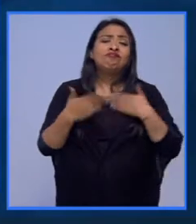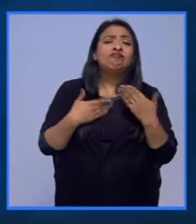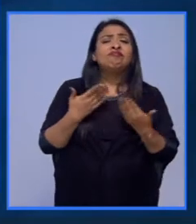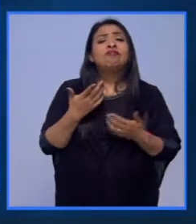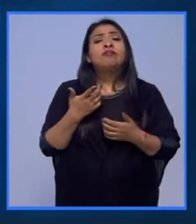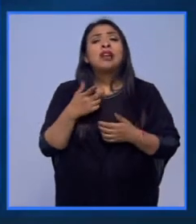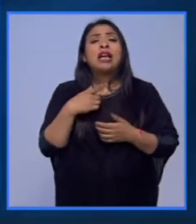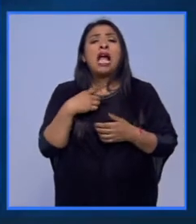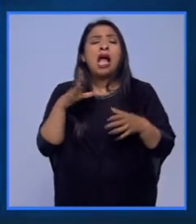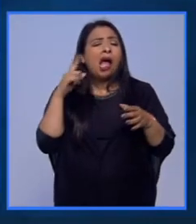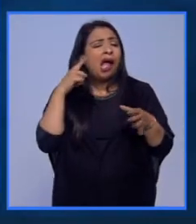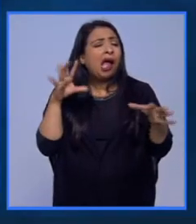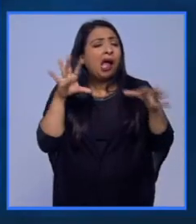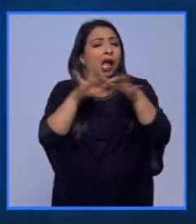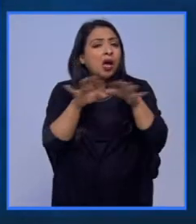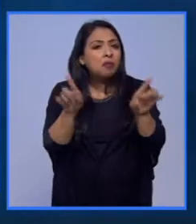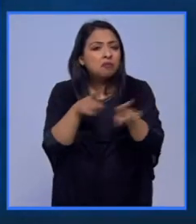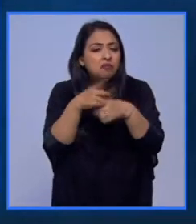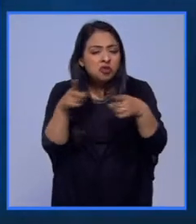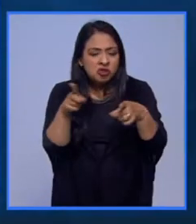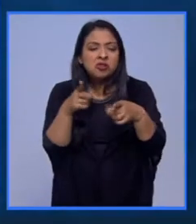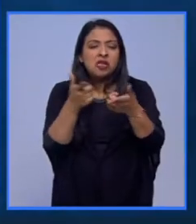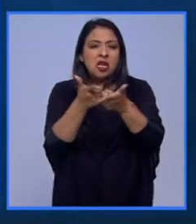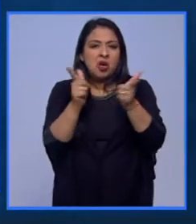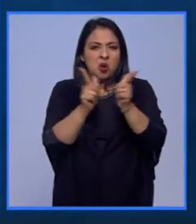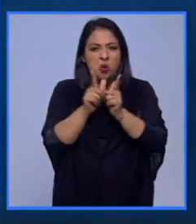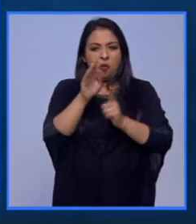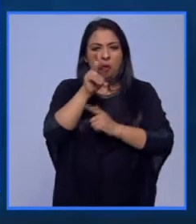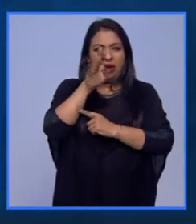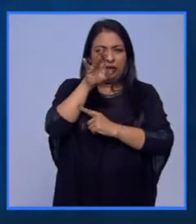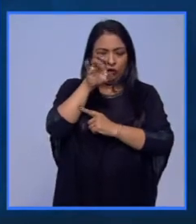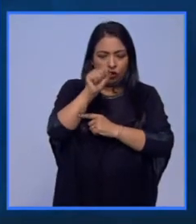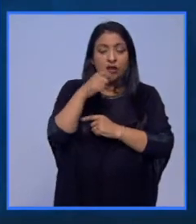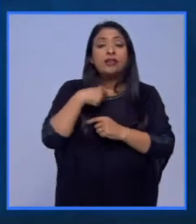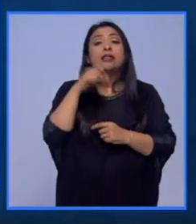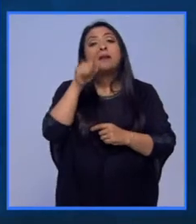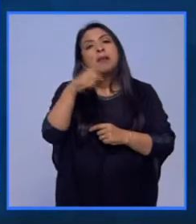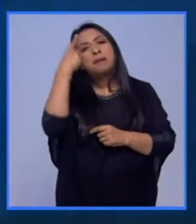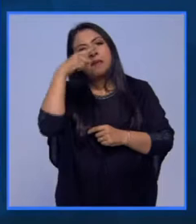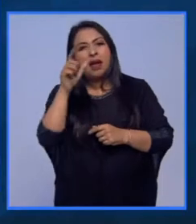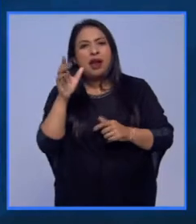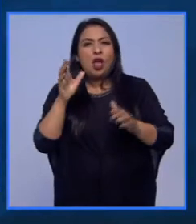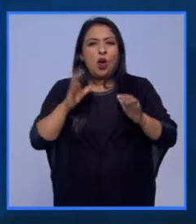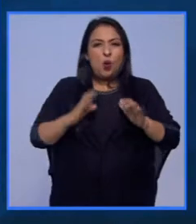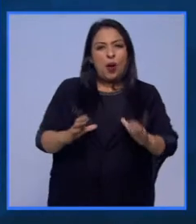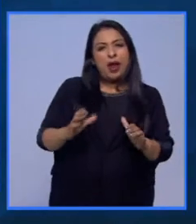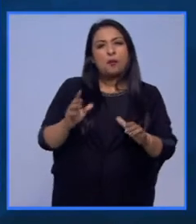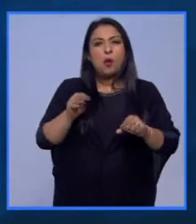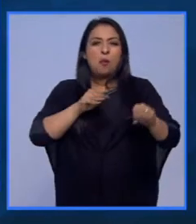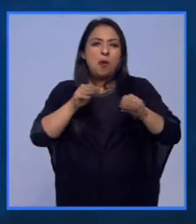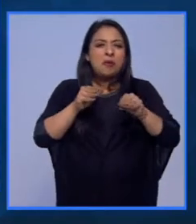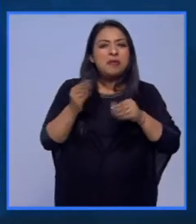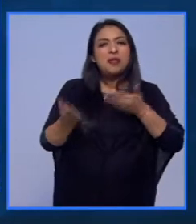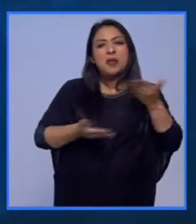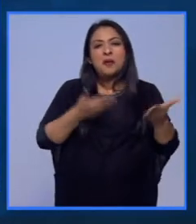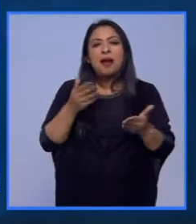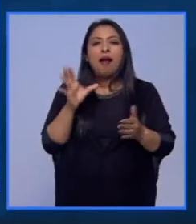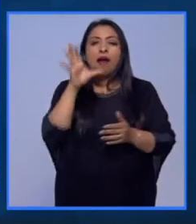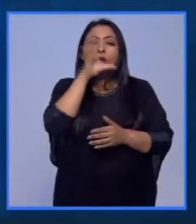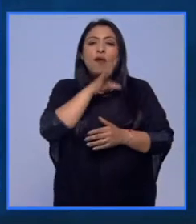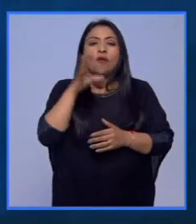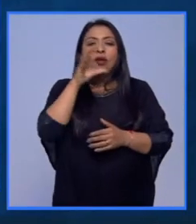además tiene unas sonoridades increíbles con un grupo de percusiones. Y tenemos también, para aflojar el cuerpo y entrar en calor, a la